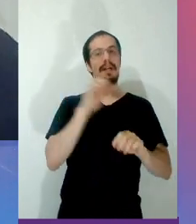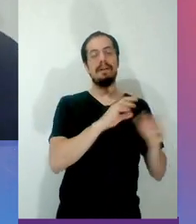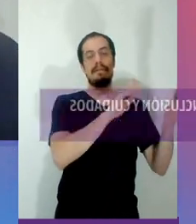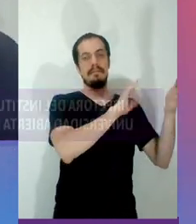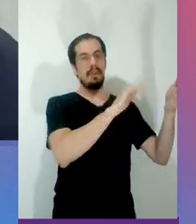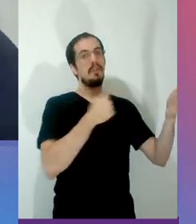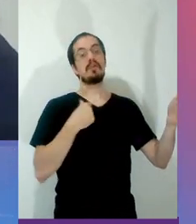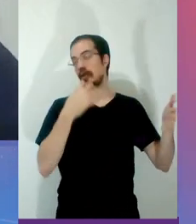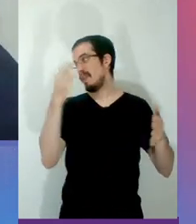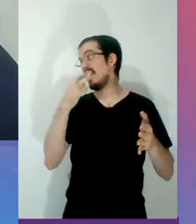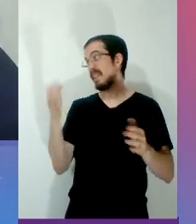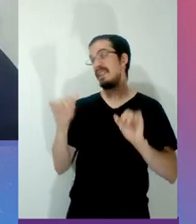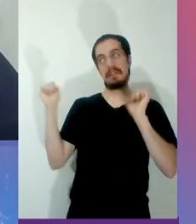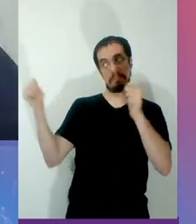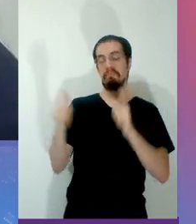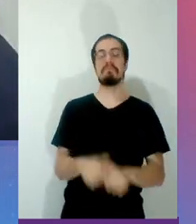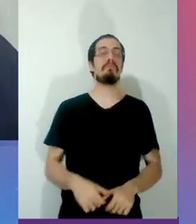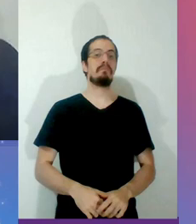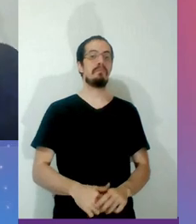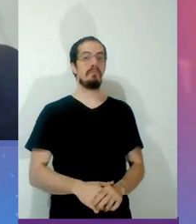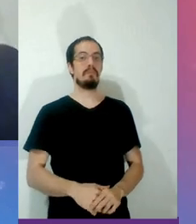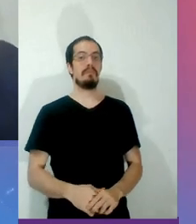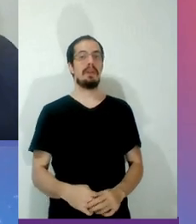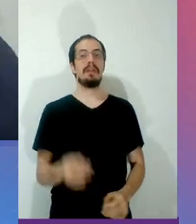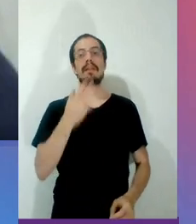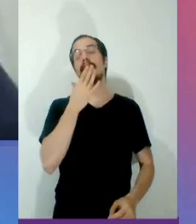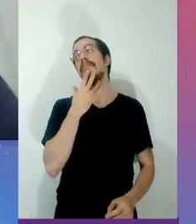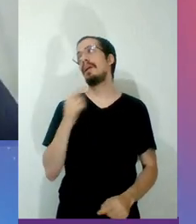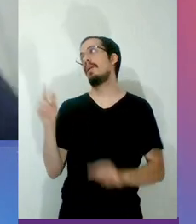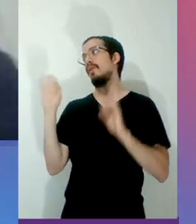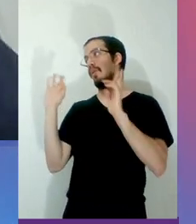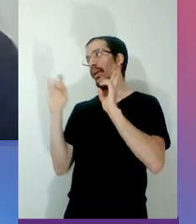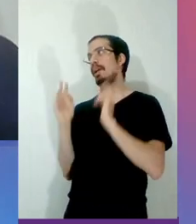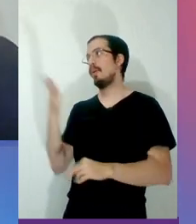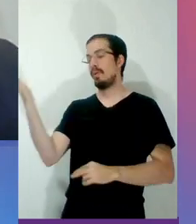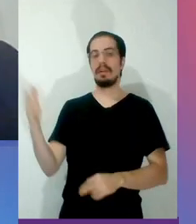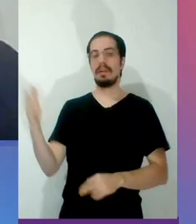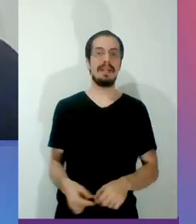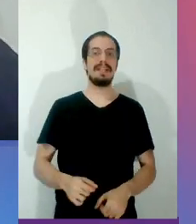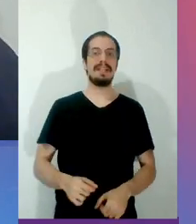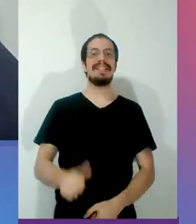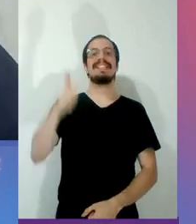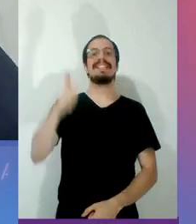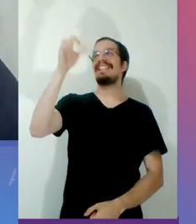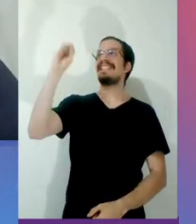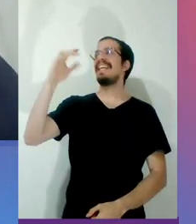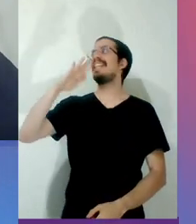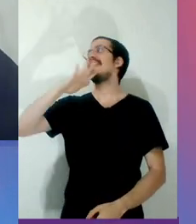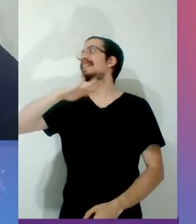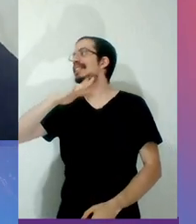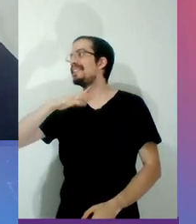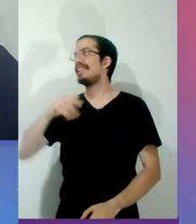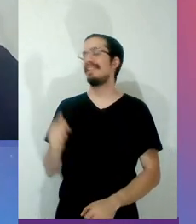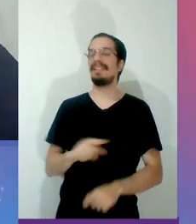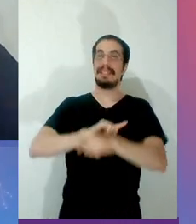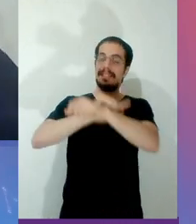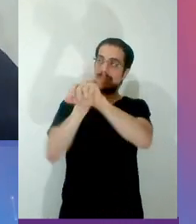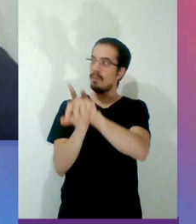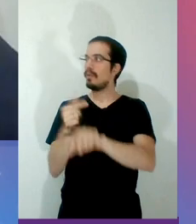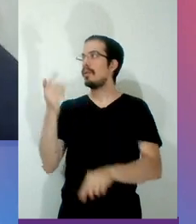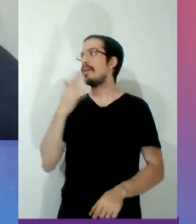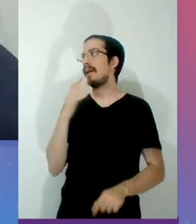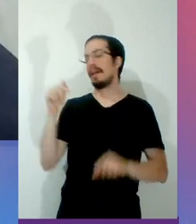voy a decir. Y preparen 60 segundos en sus palabras de cierre mientras